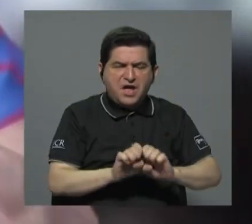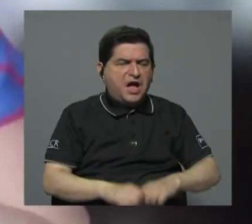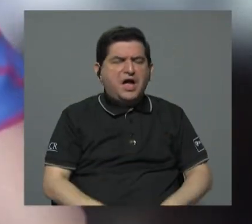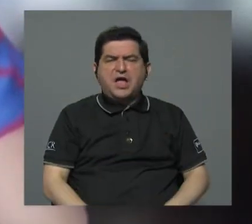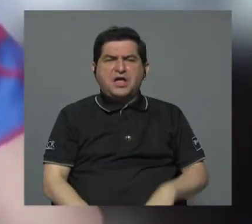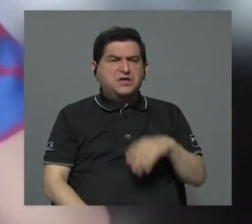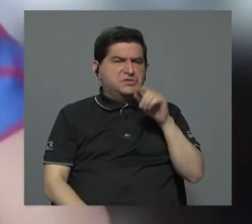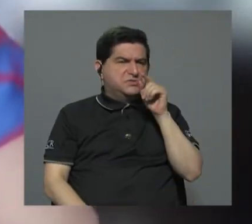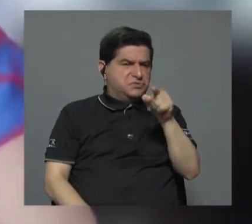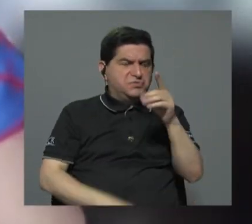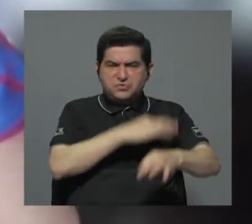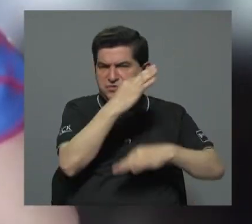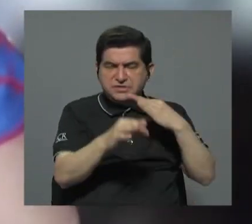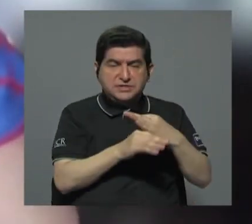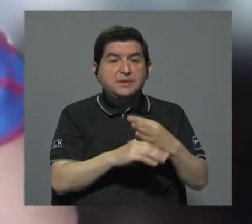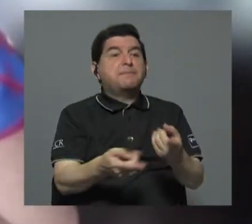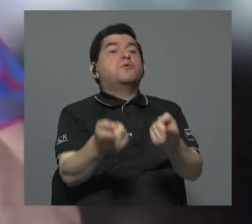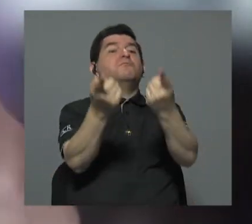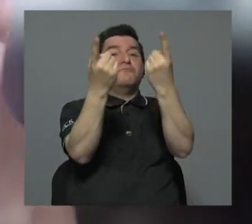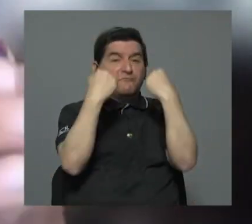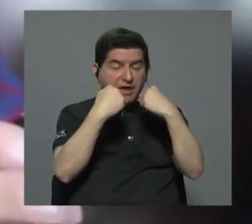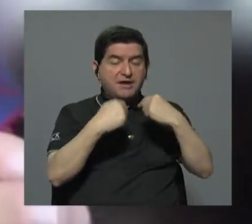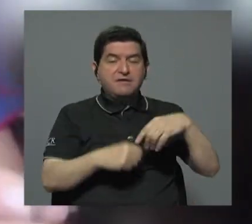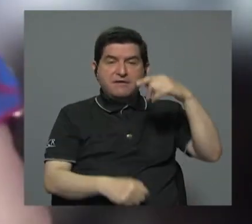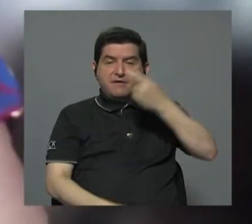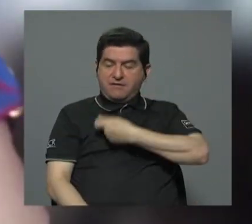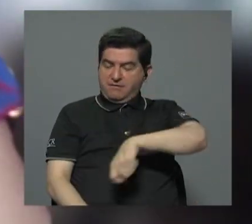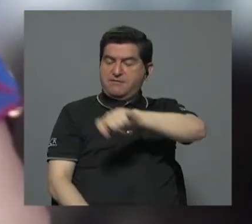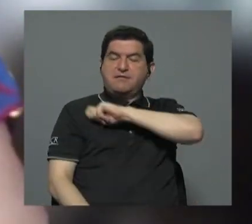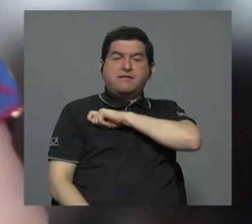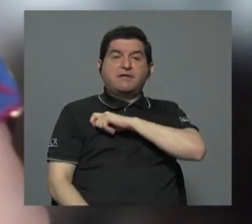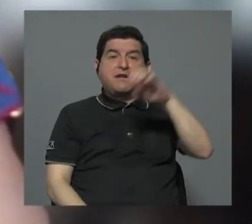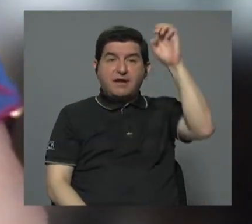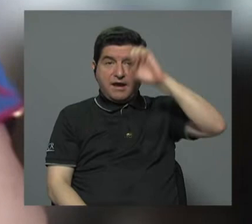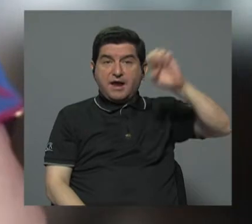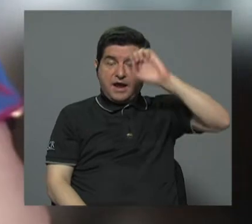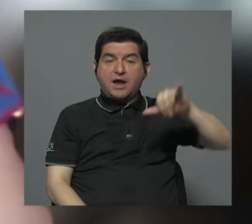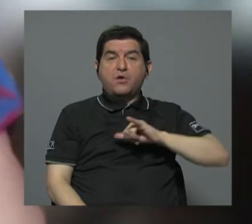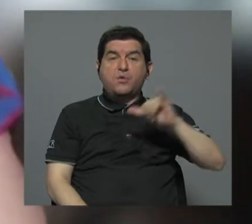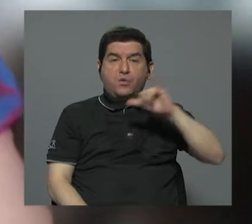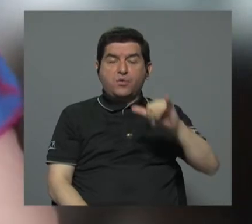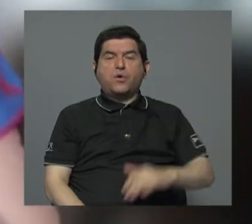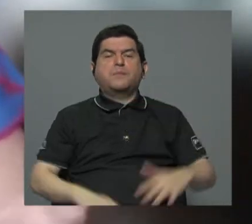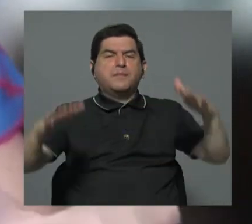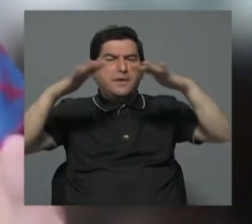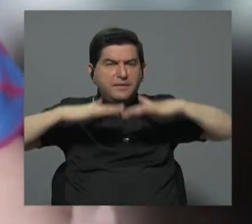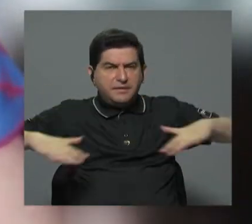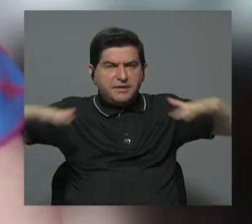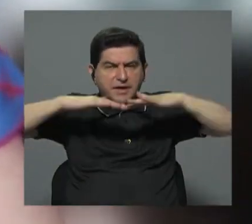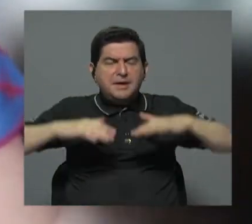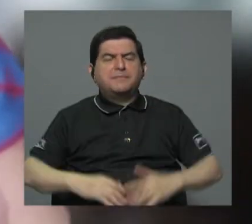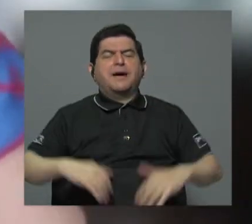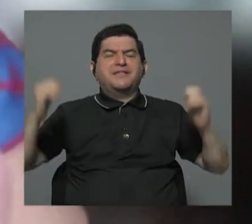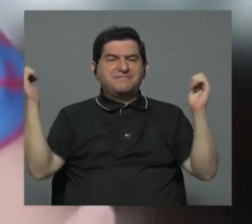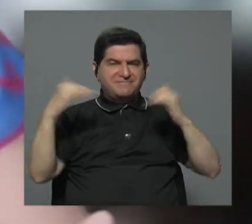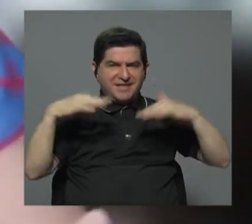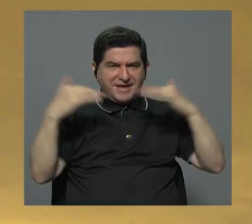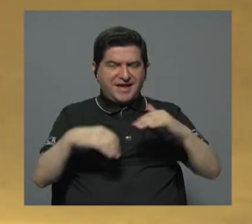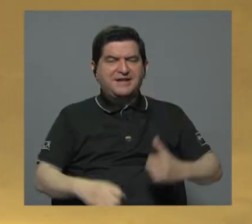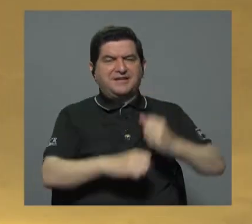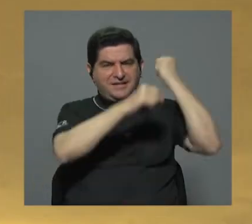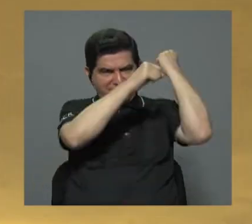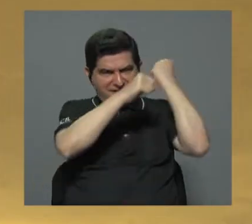de España. Y como en Europa, también se genera en un ambiente bélico, en la